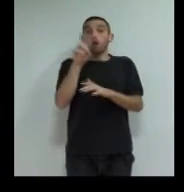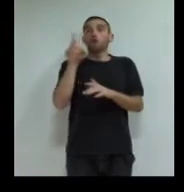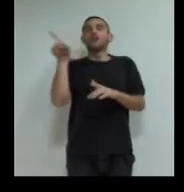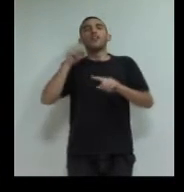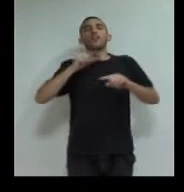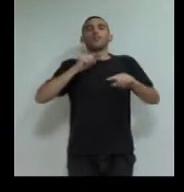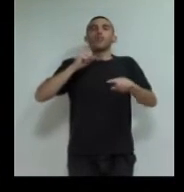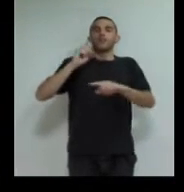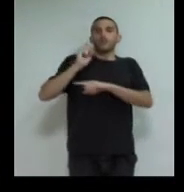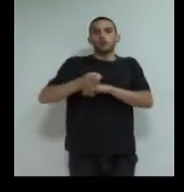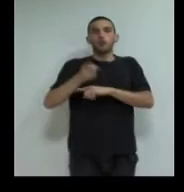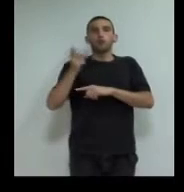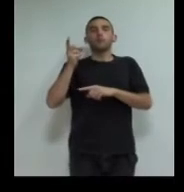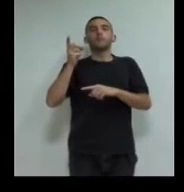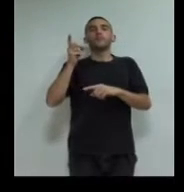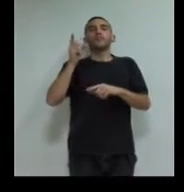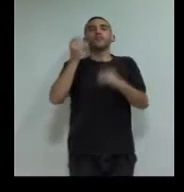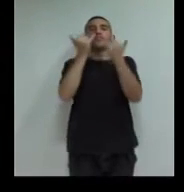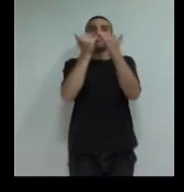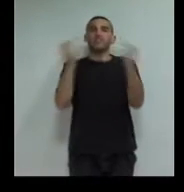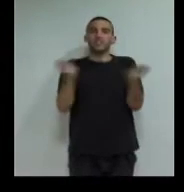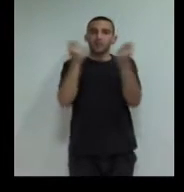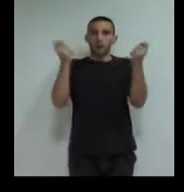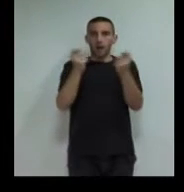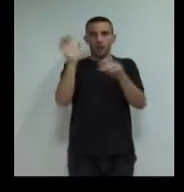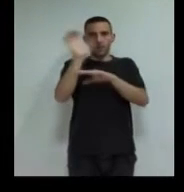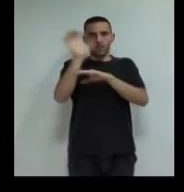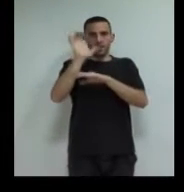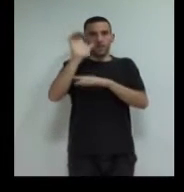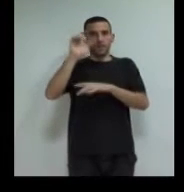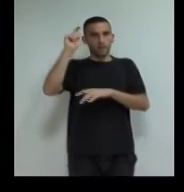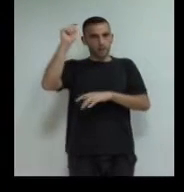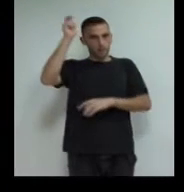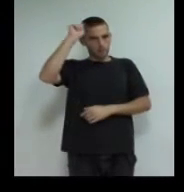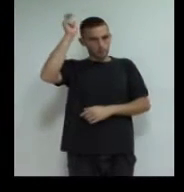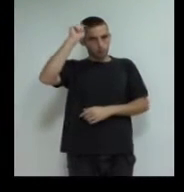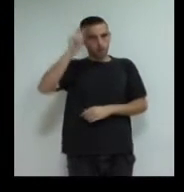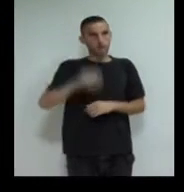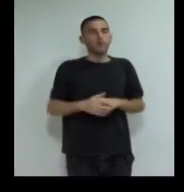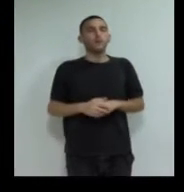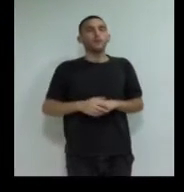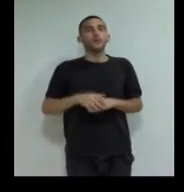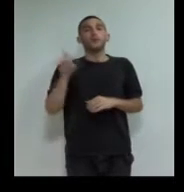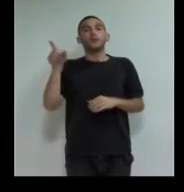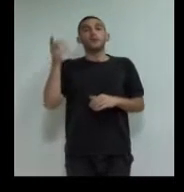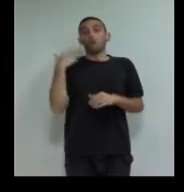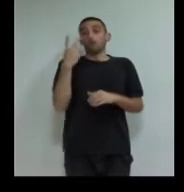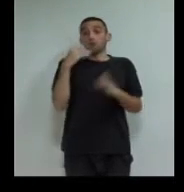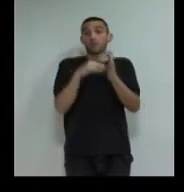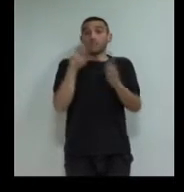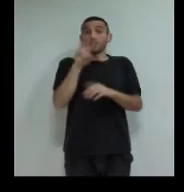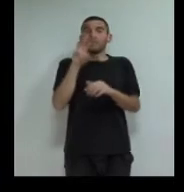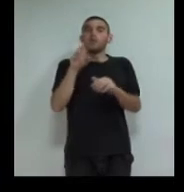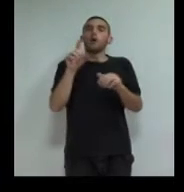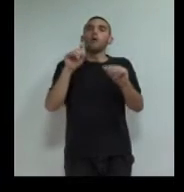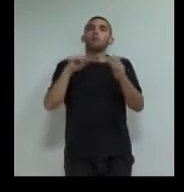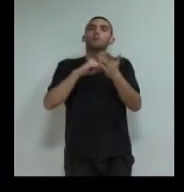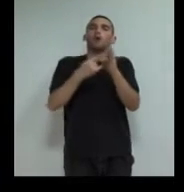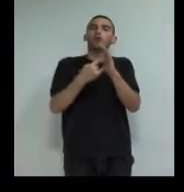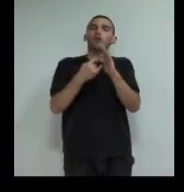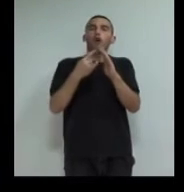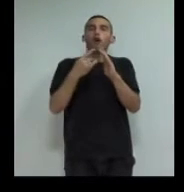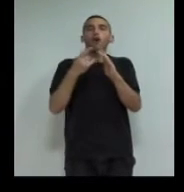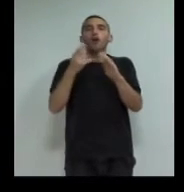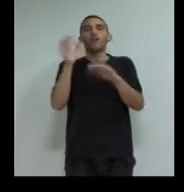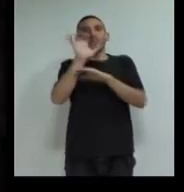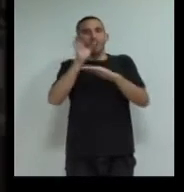Pamplona. Además, en el año 2003 diseña el primer proyecto de accesibilidad al cine dentro del marco del Festival de